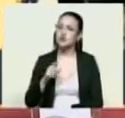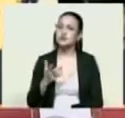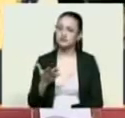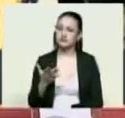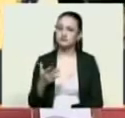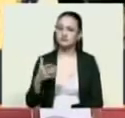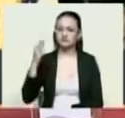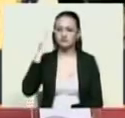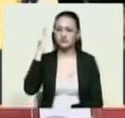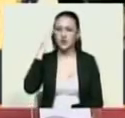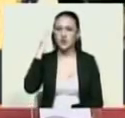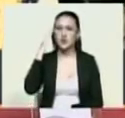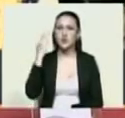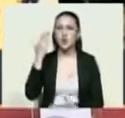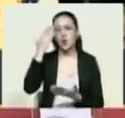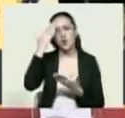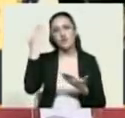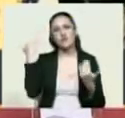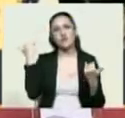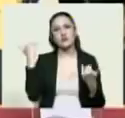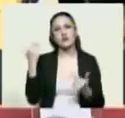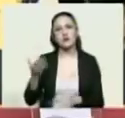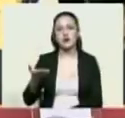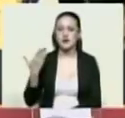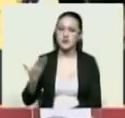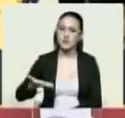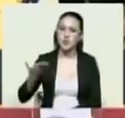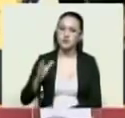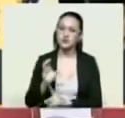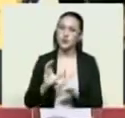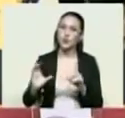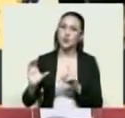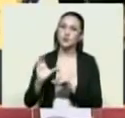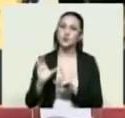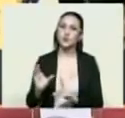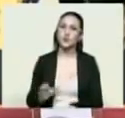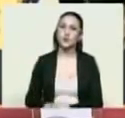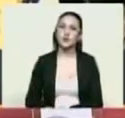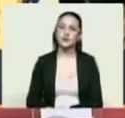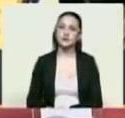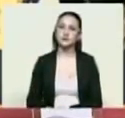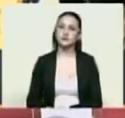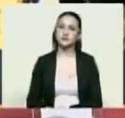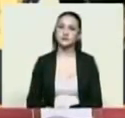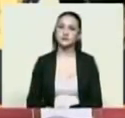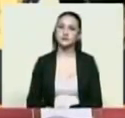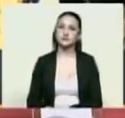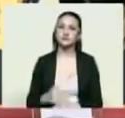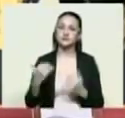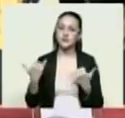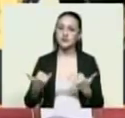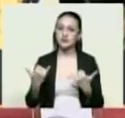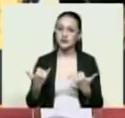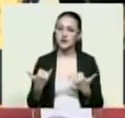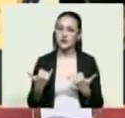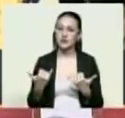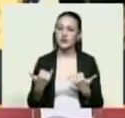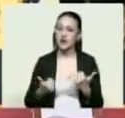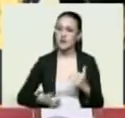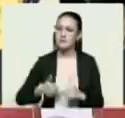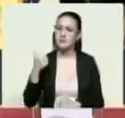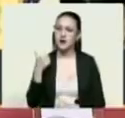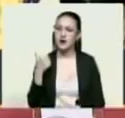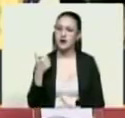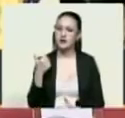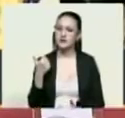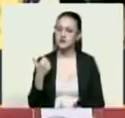desmantelar o a olvidarnos de lo importante que es la cultura. Todo lo contrario, nos encontramos todavía más con